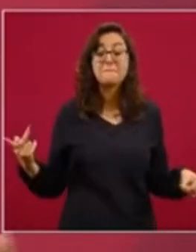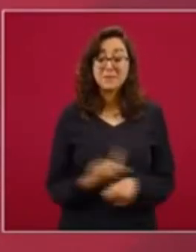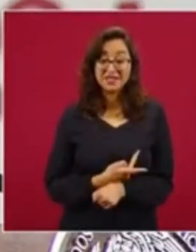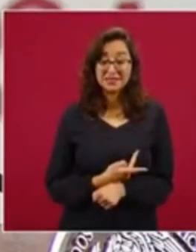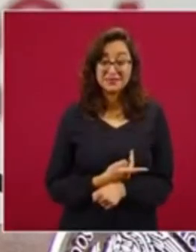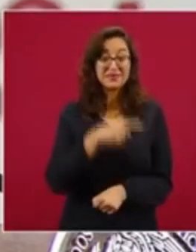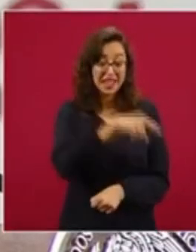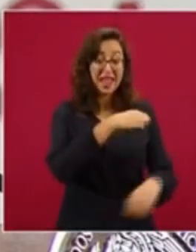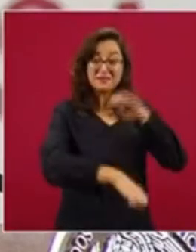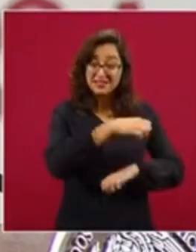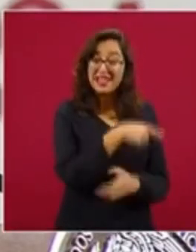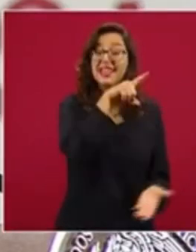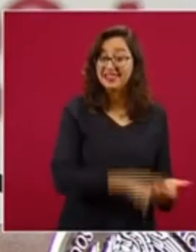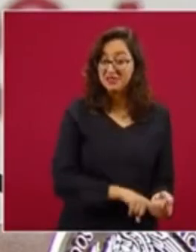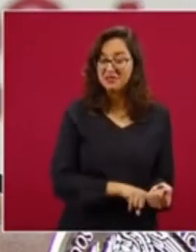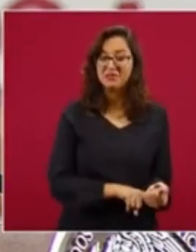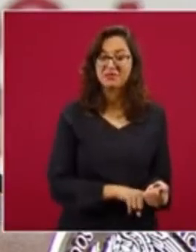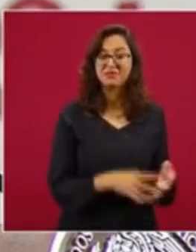esta empresa trabajan